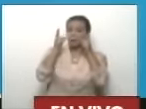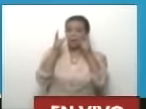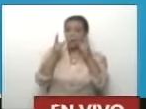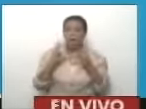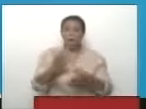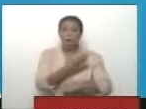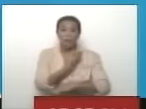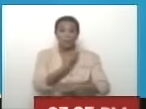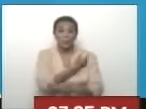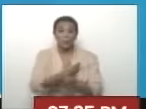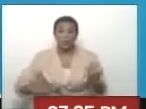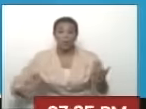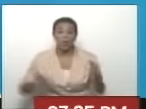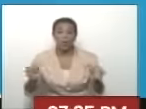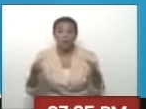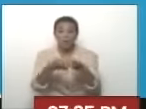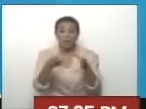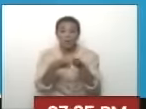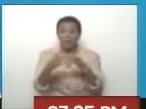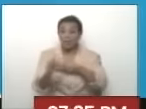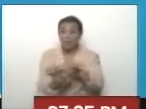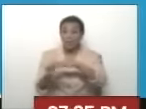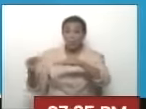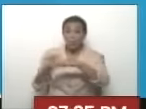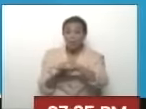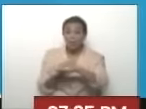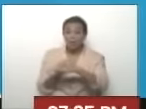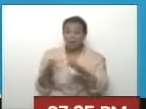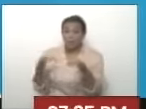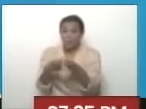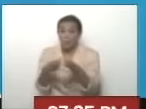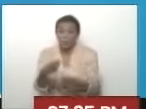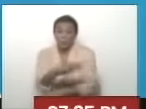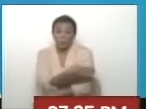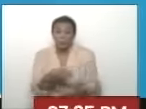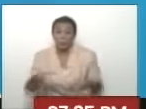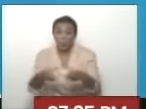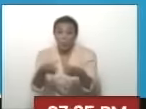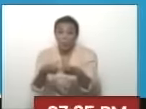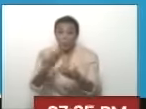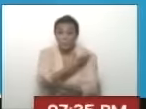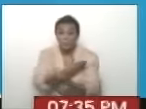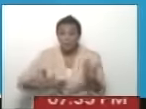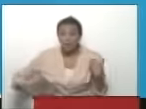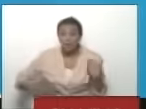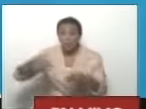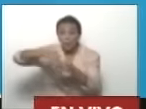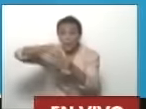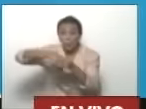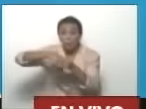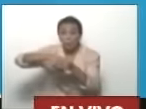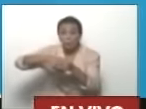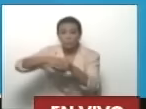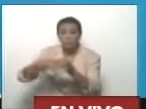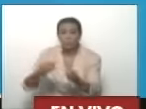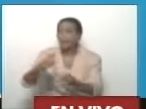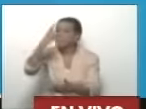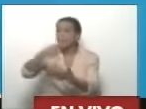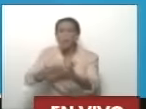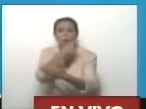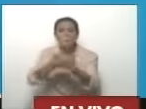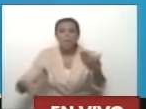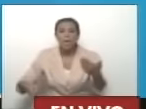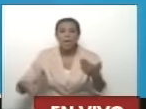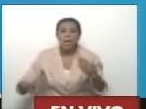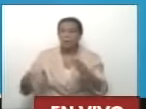Guyana aprobó por unanimidad con los votos del partido del presidente Ali Irfan y los votos de la oposición prohibiéndole al